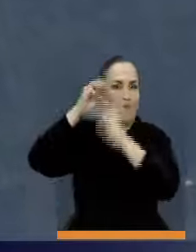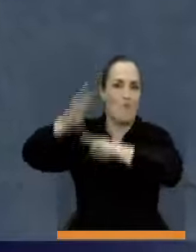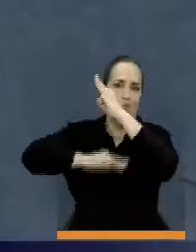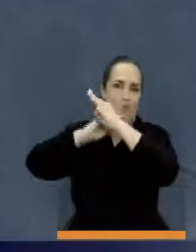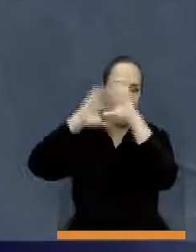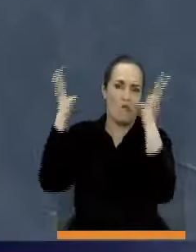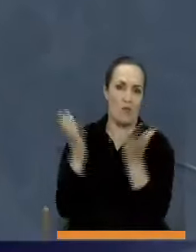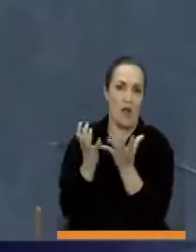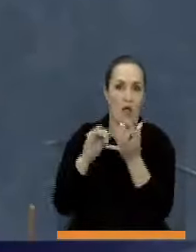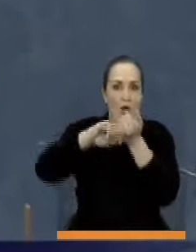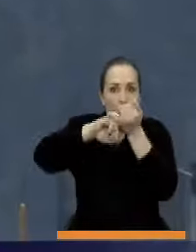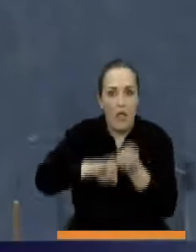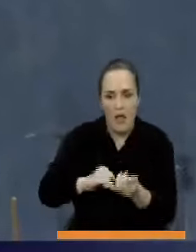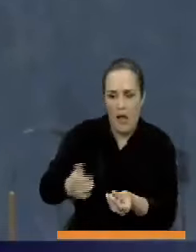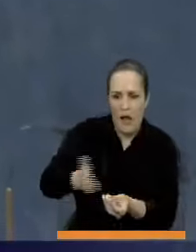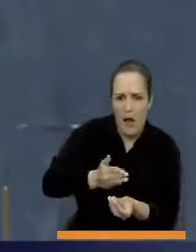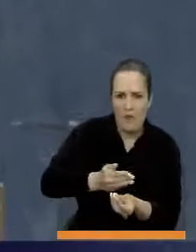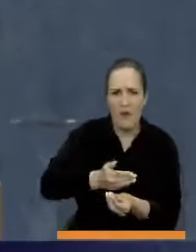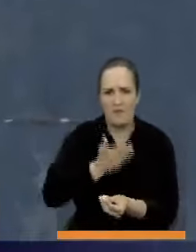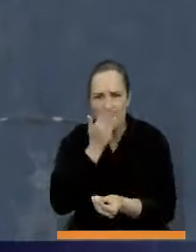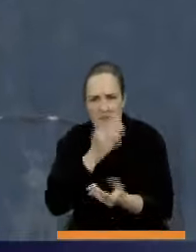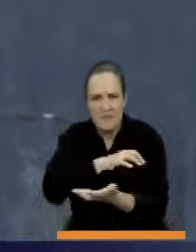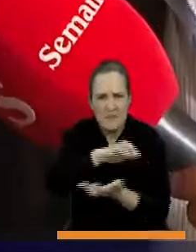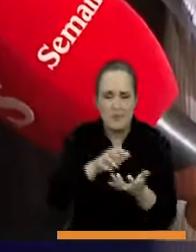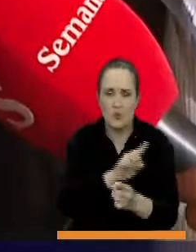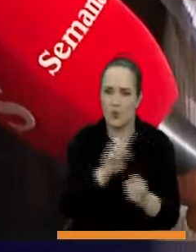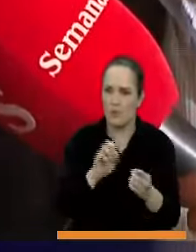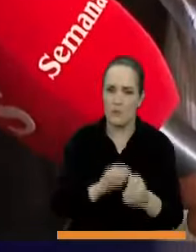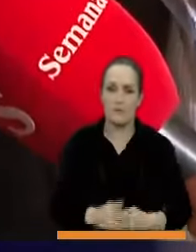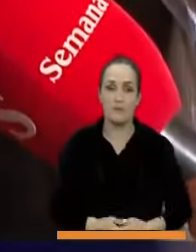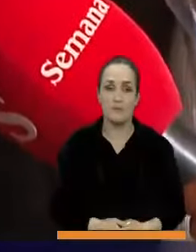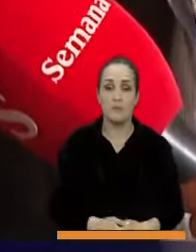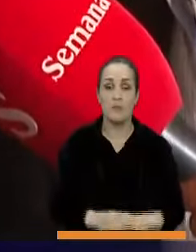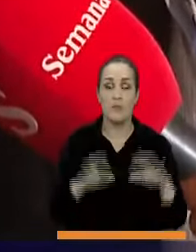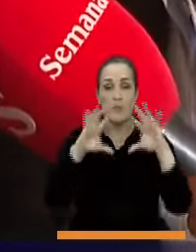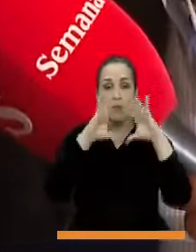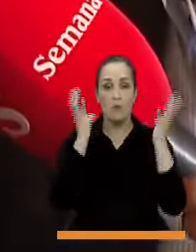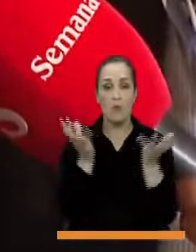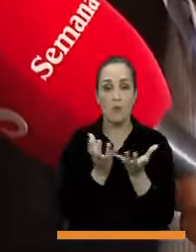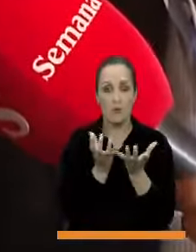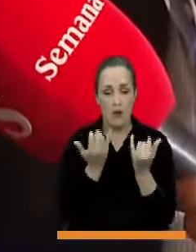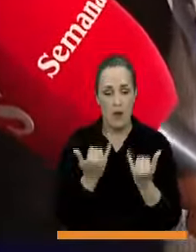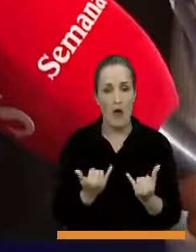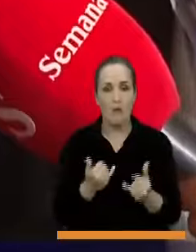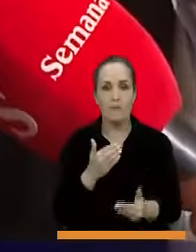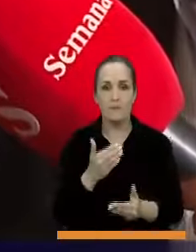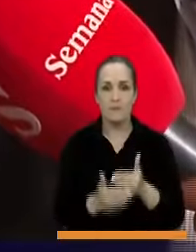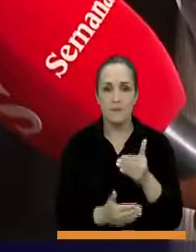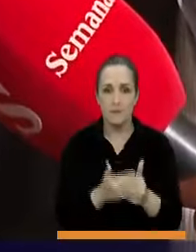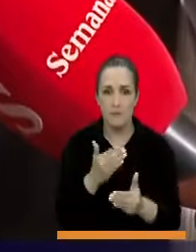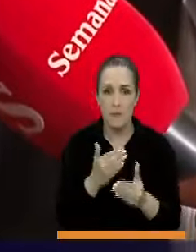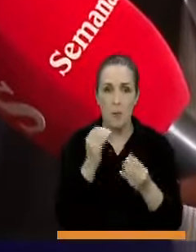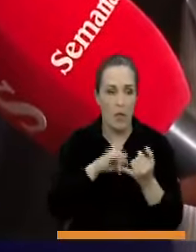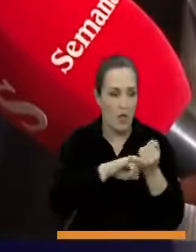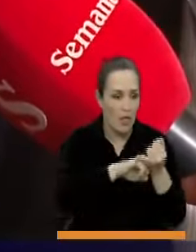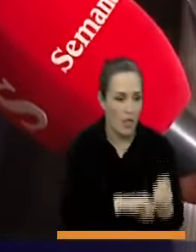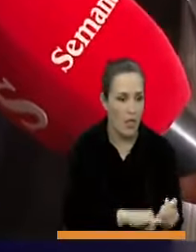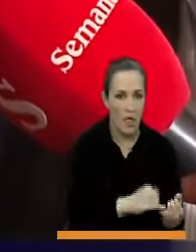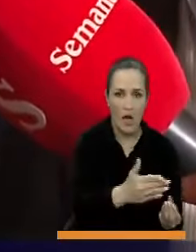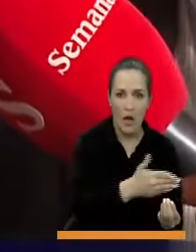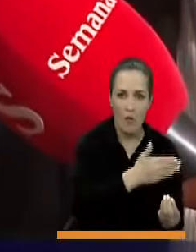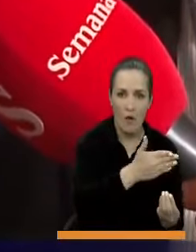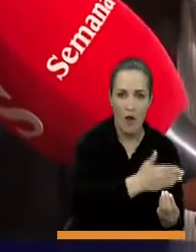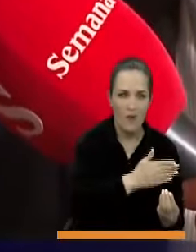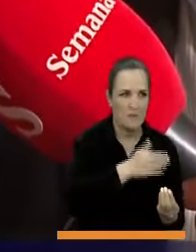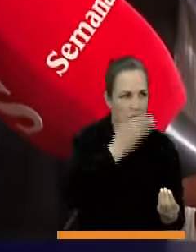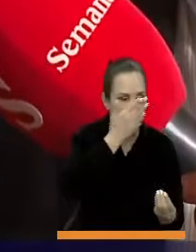la descarbonización. El mundo se está moviendo en la dirección de la descarbonización y en la medida en la cual este